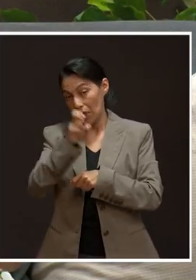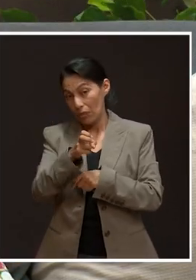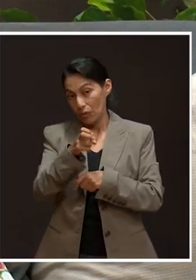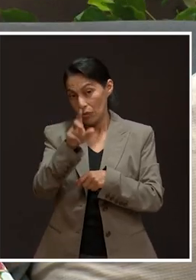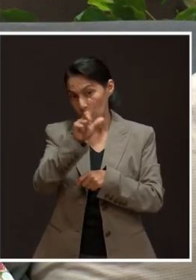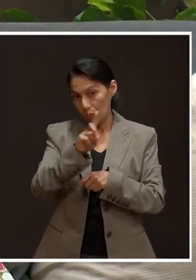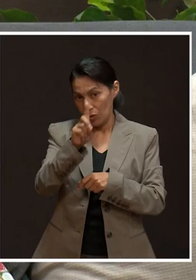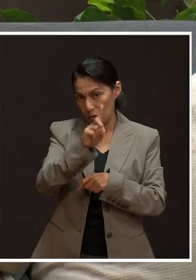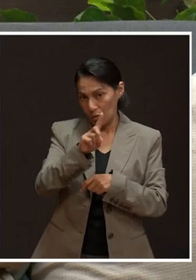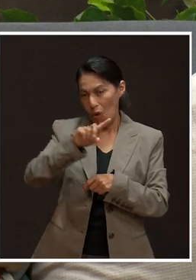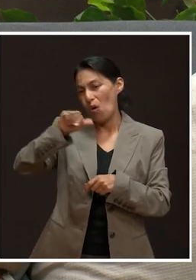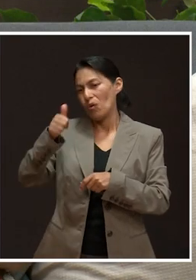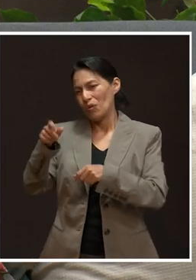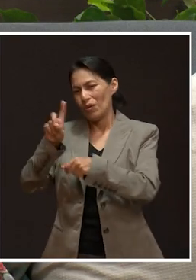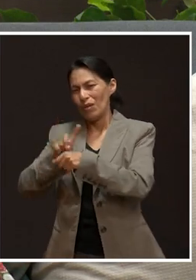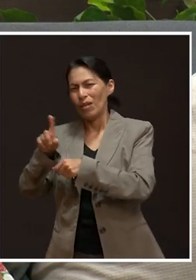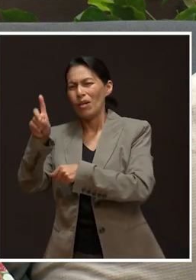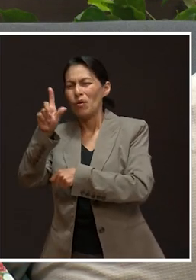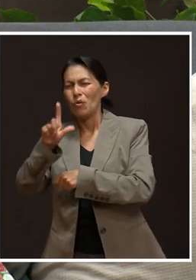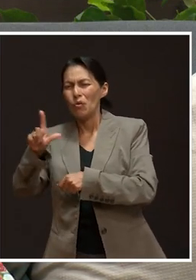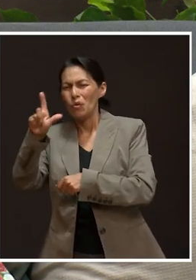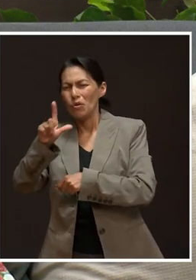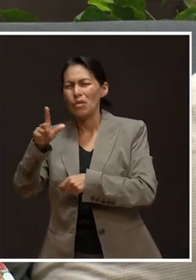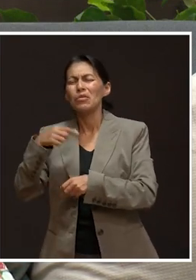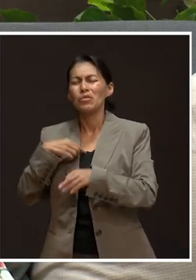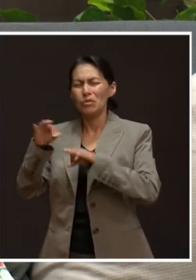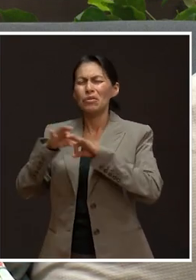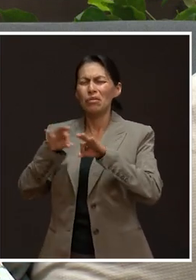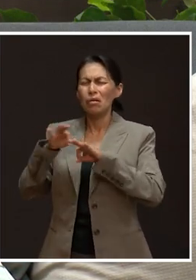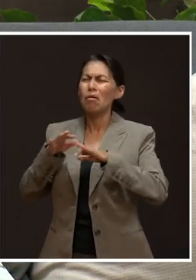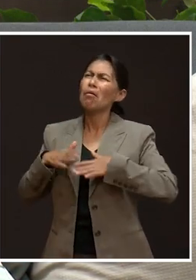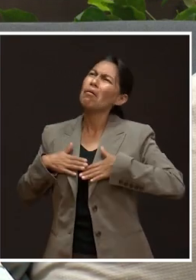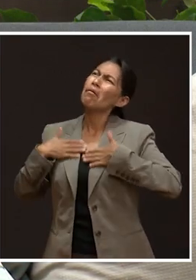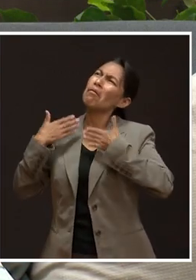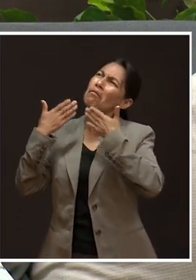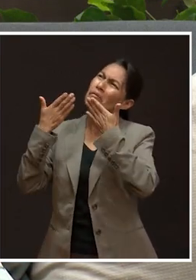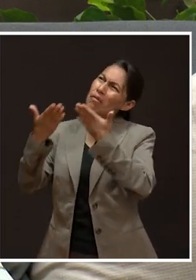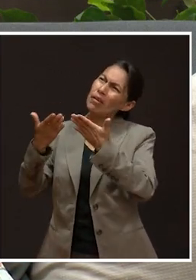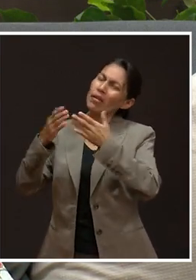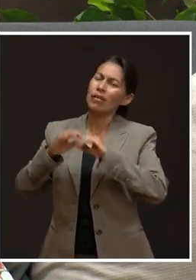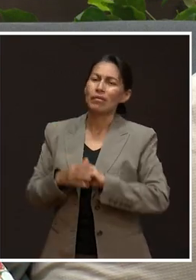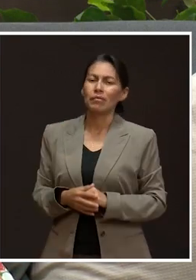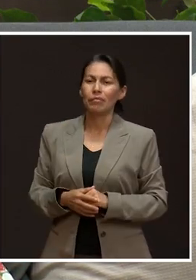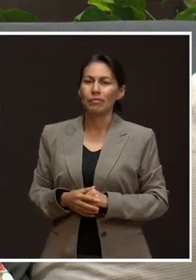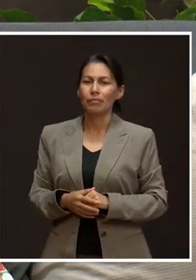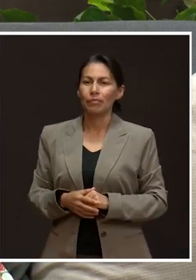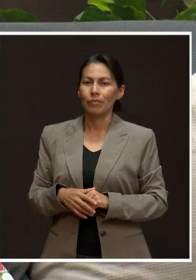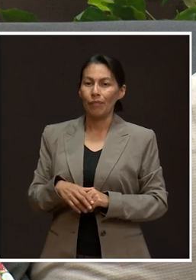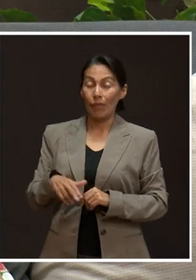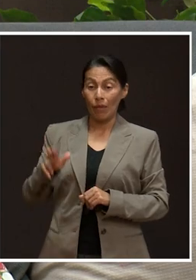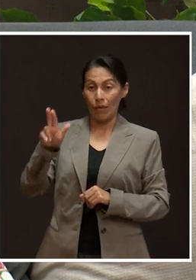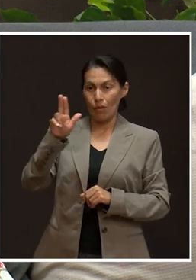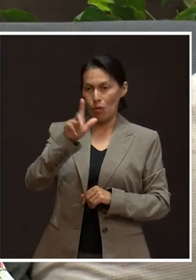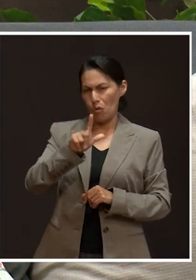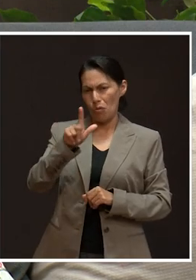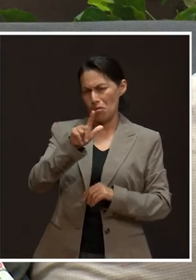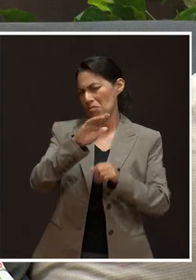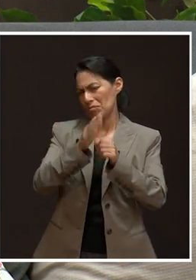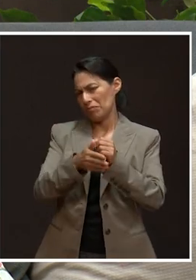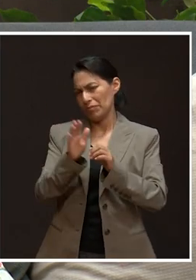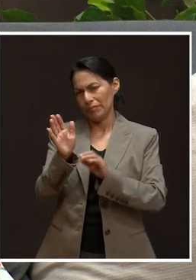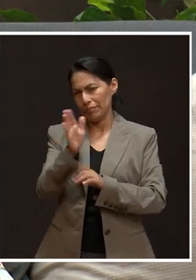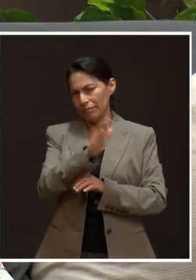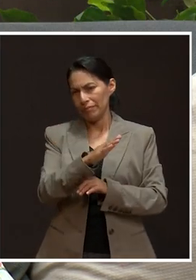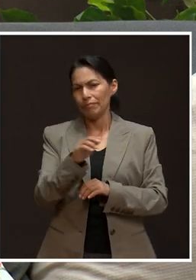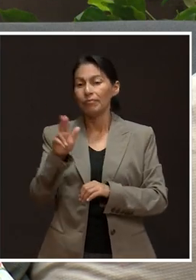trabajando, estaba triste, pero tenía la confianza de que había algo para mí, entonces, llegó el martes,